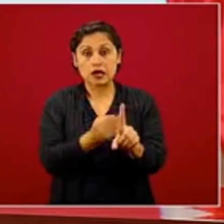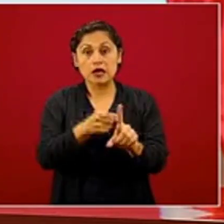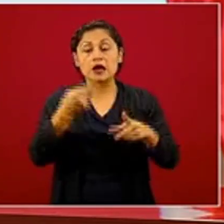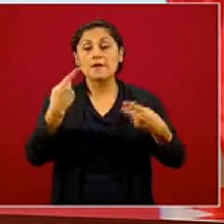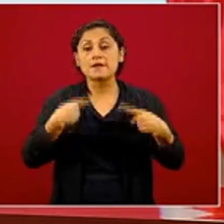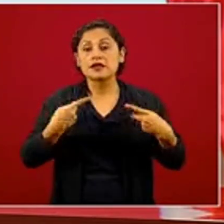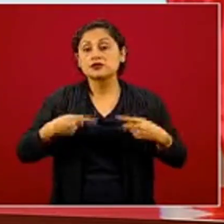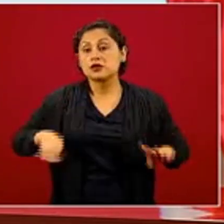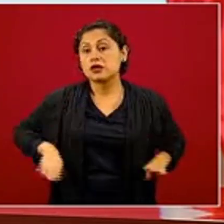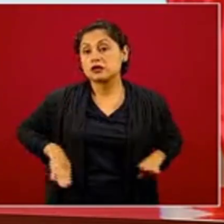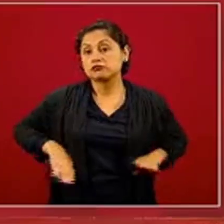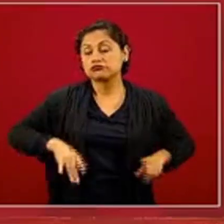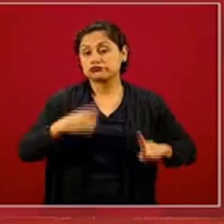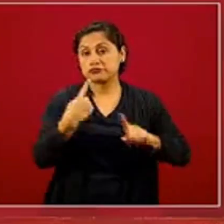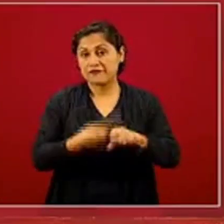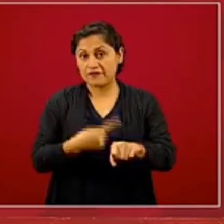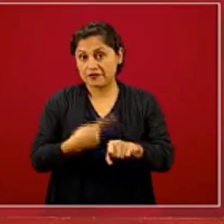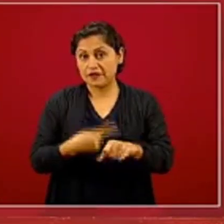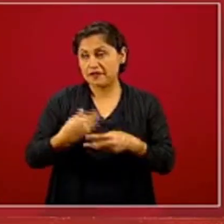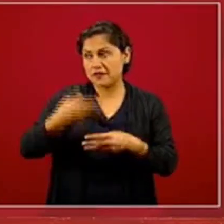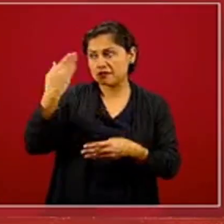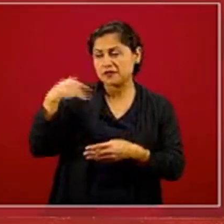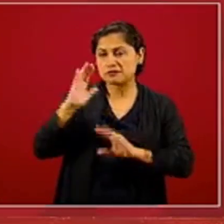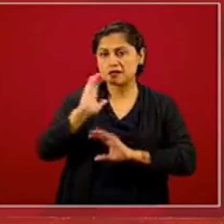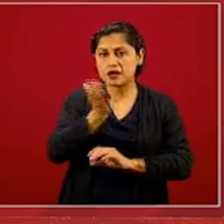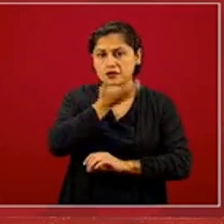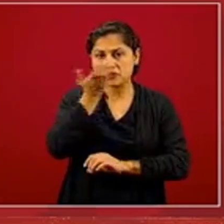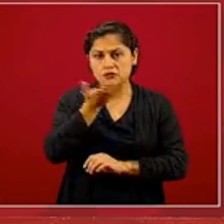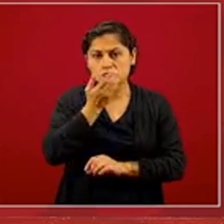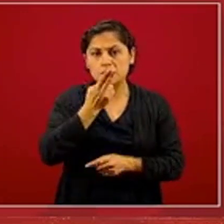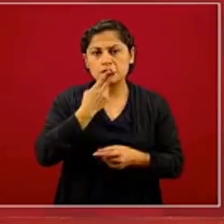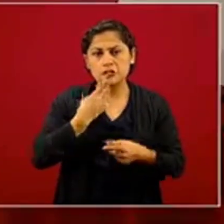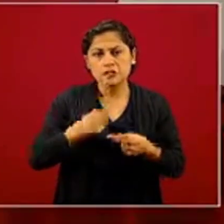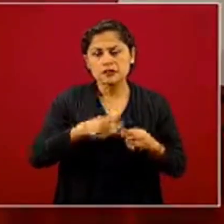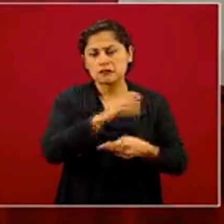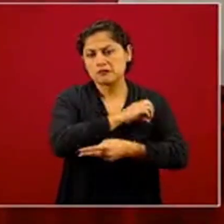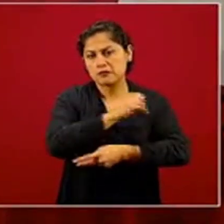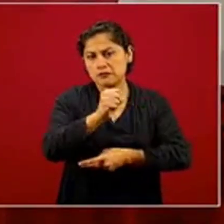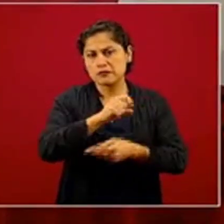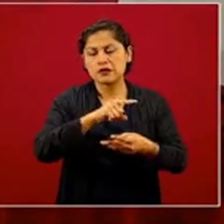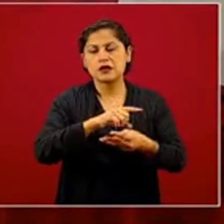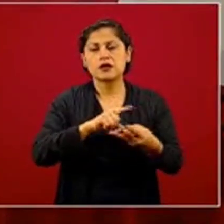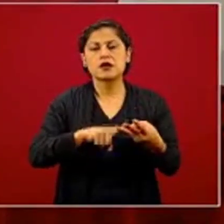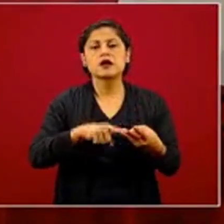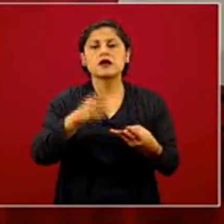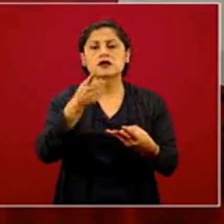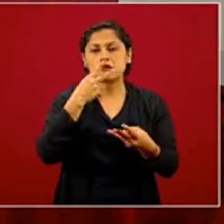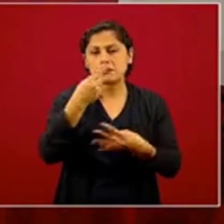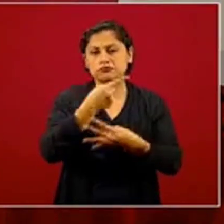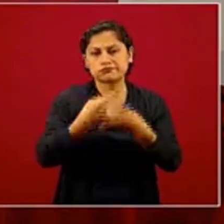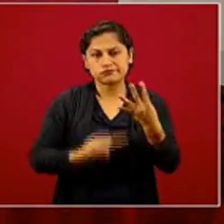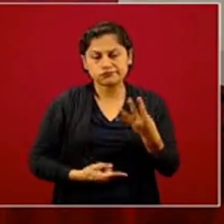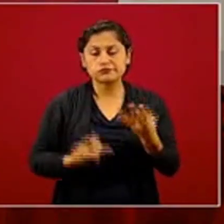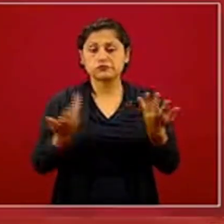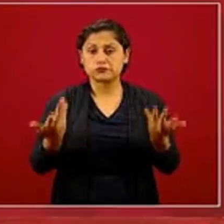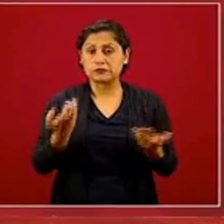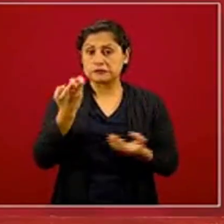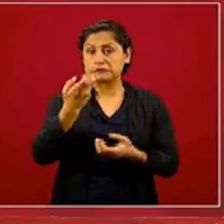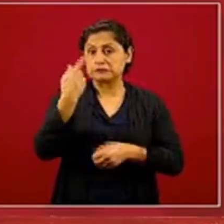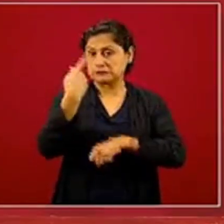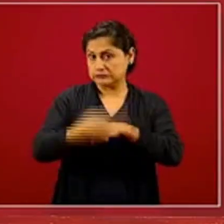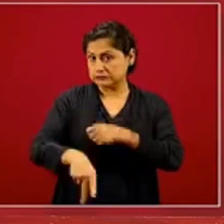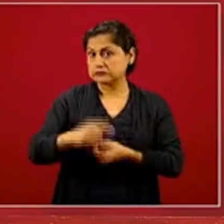obesidad, tabaquismo, puede complicarse con mayor probabilidad. Quien tenga estas condiciones o tenga un